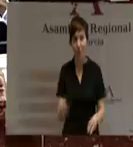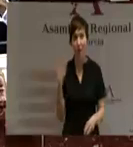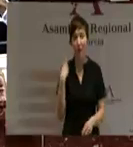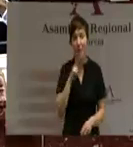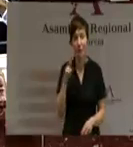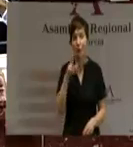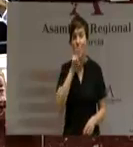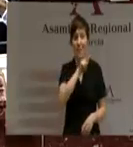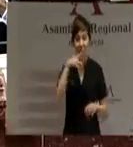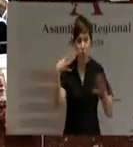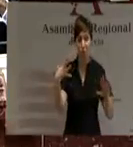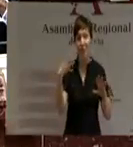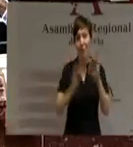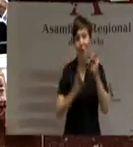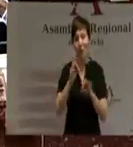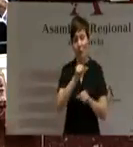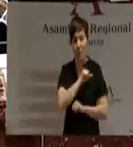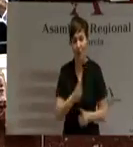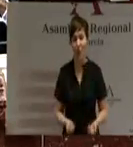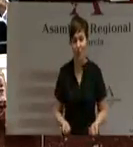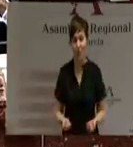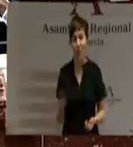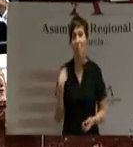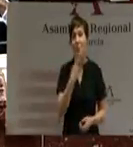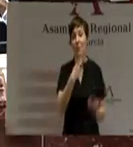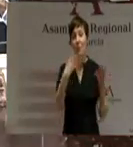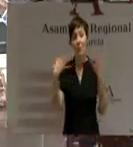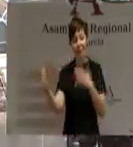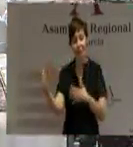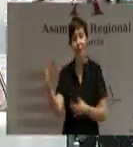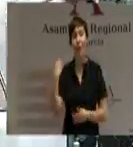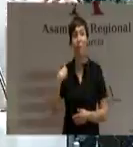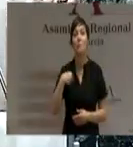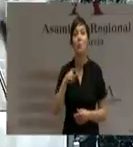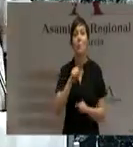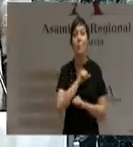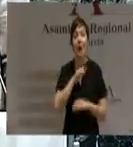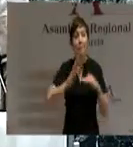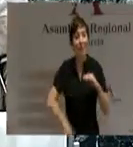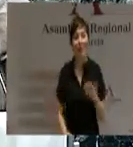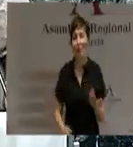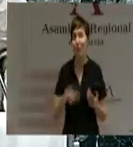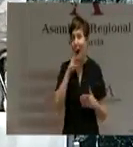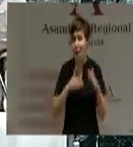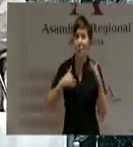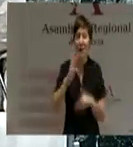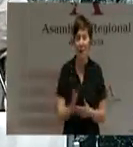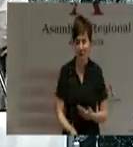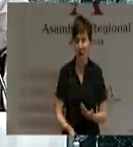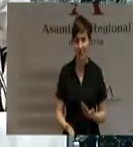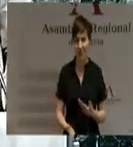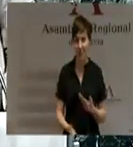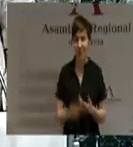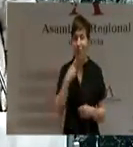paro. En 1995, cuando se acababa el mundo, teníamos menos paro que el que hoy nos deja el señor Valcárcel. Su herencia